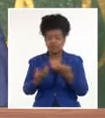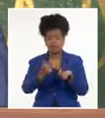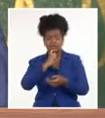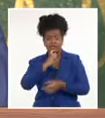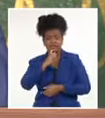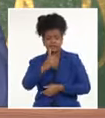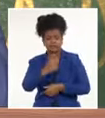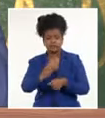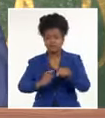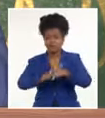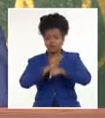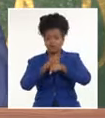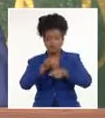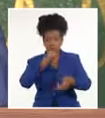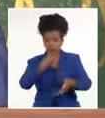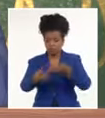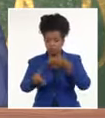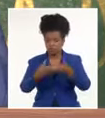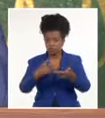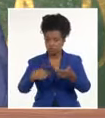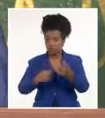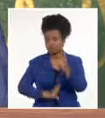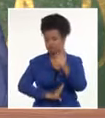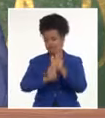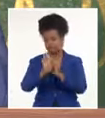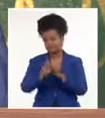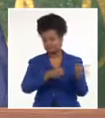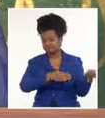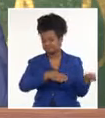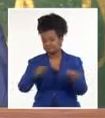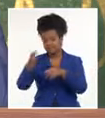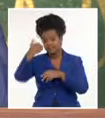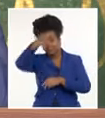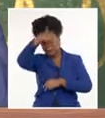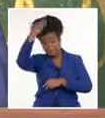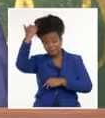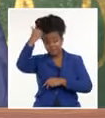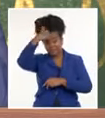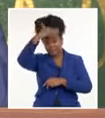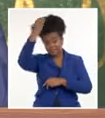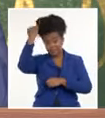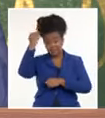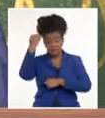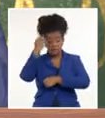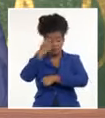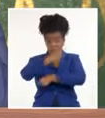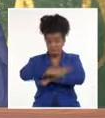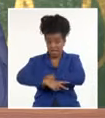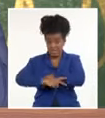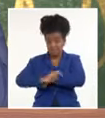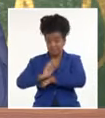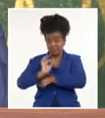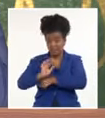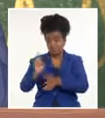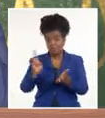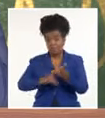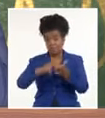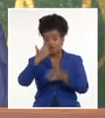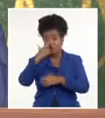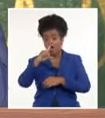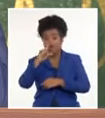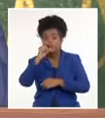la que señalaba. Sobre Palestina, los países del ALBA se han pronunciado, por ejemplo, este año,